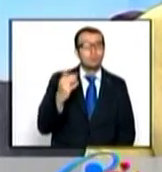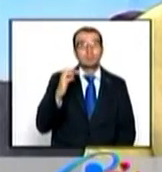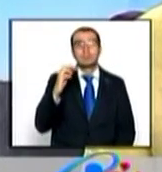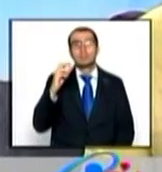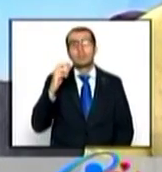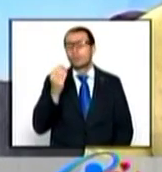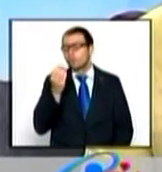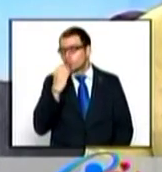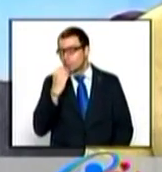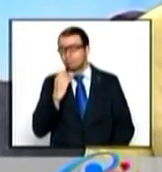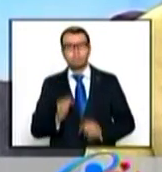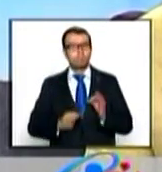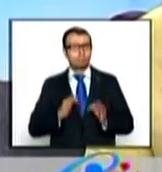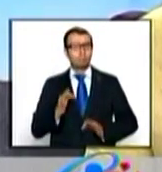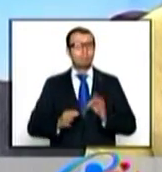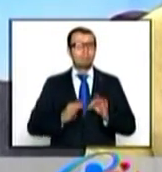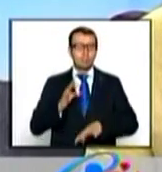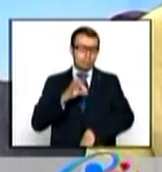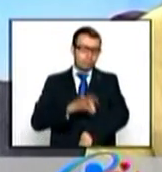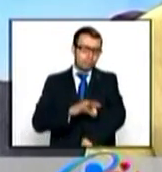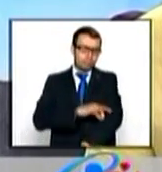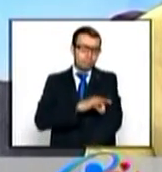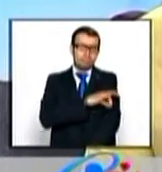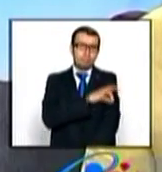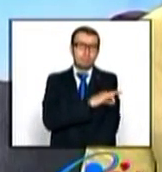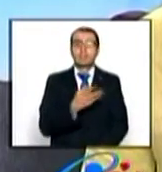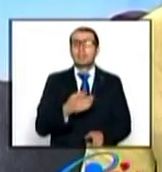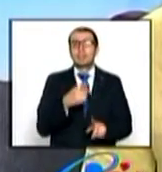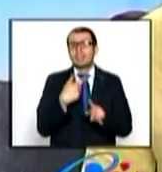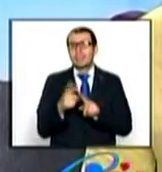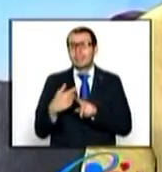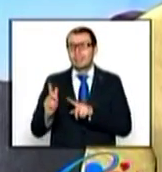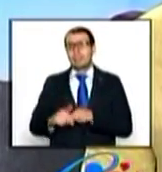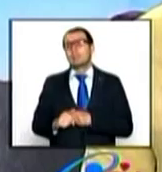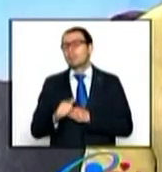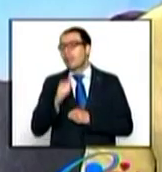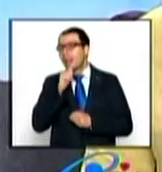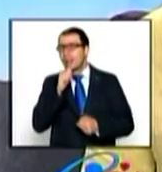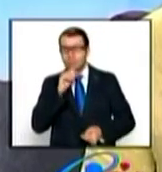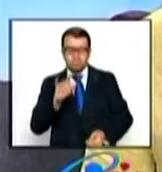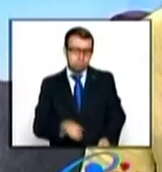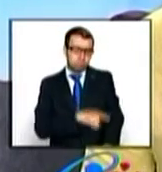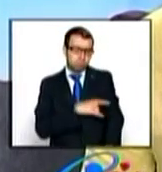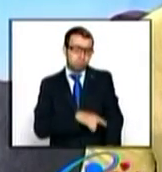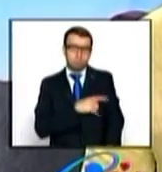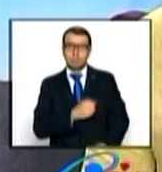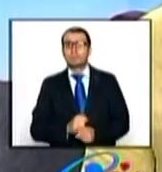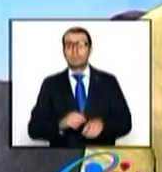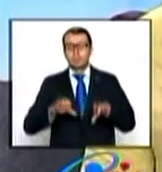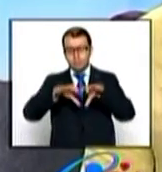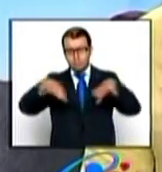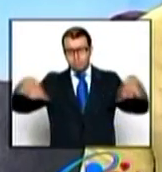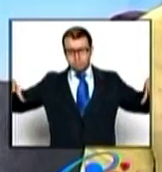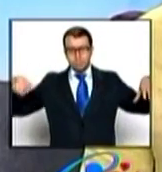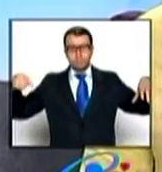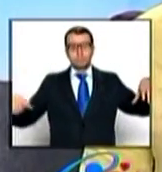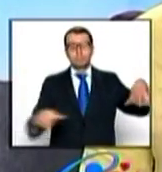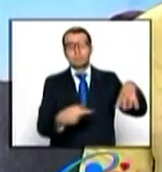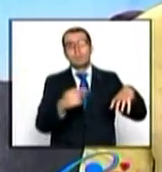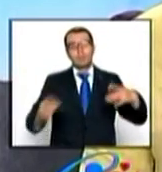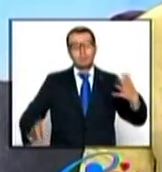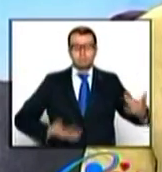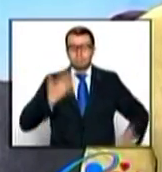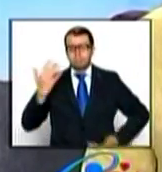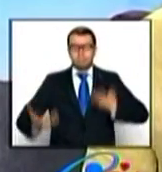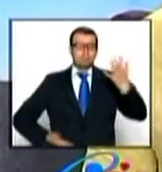desintoxicación, de terapia neural, de acupuntura, de sueros, de cámara hiperbárica, de